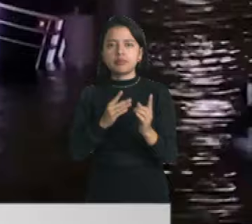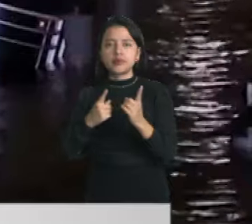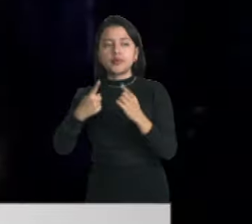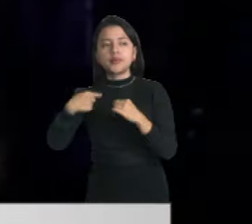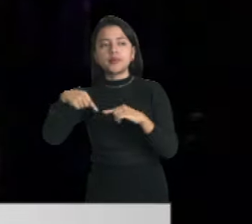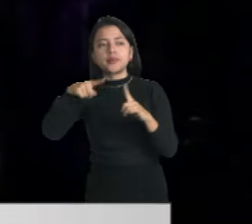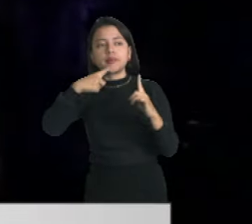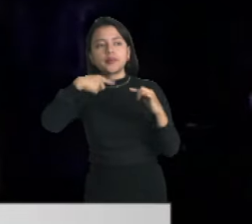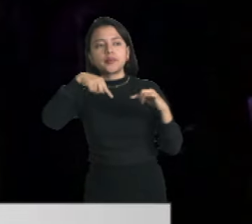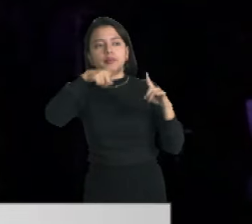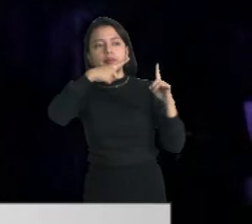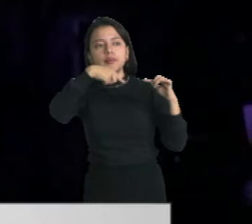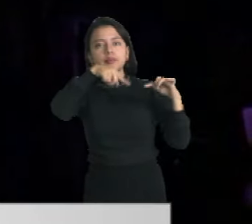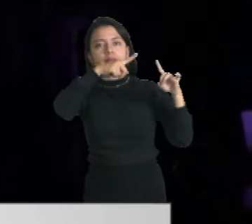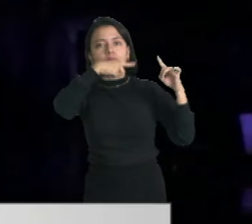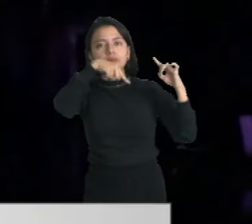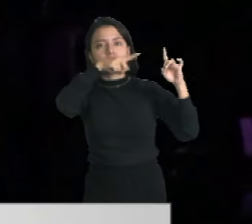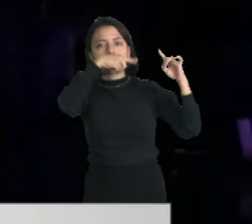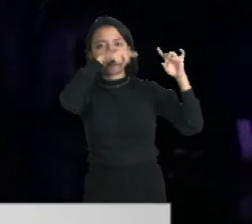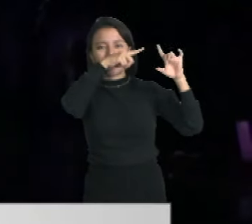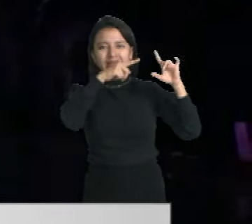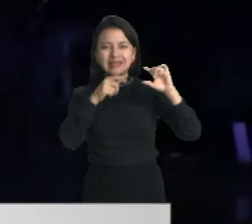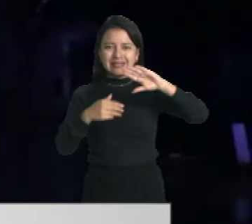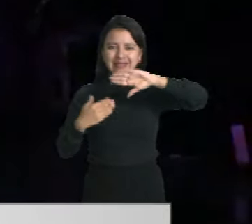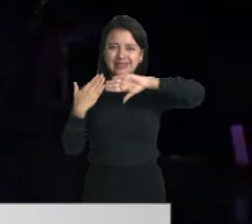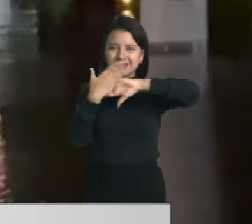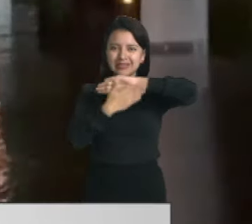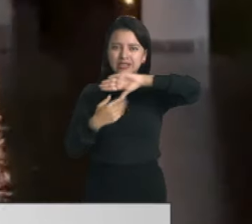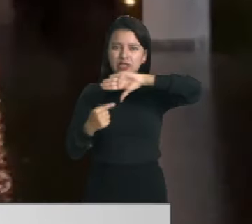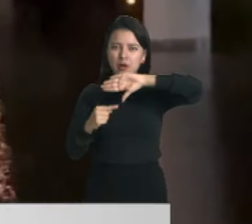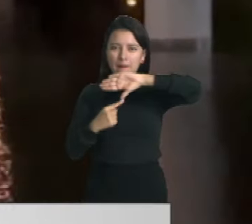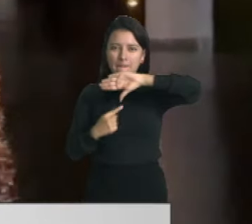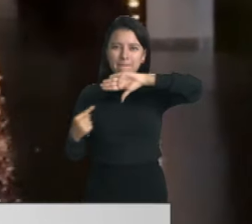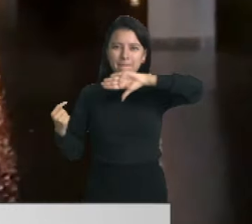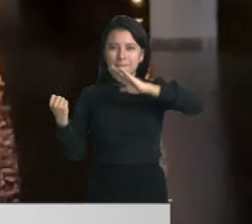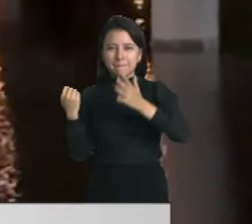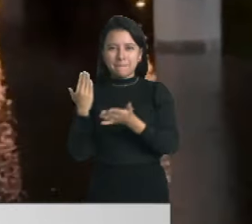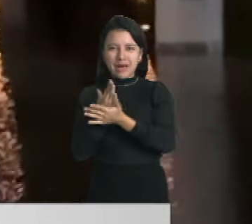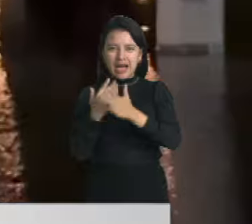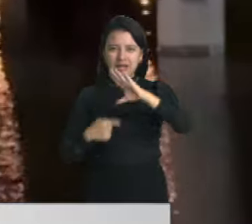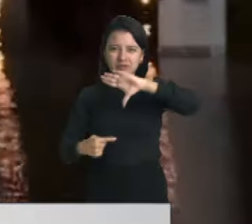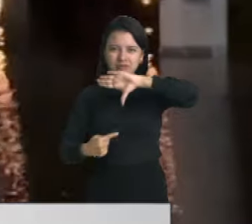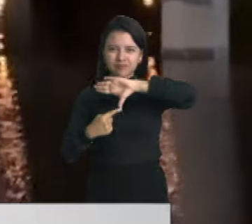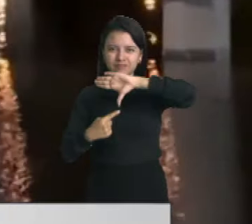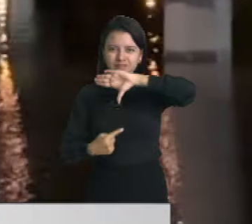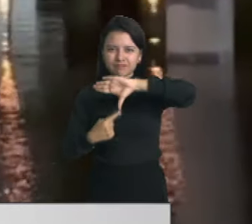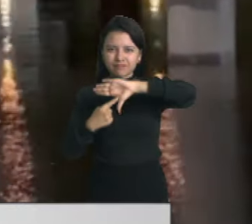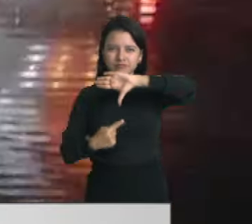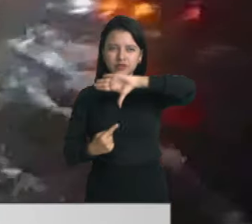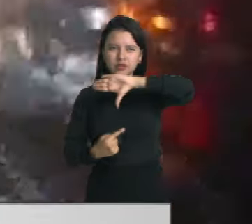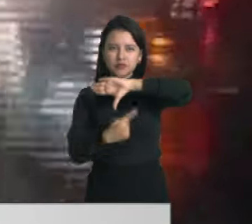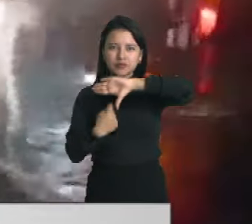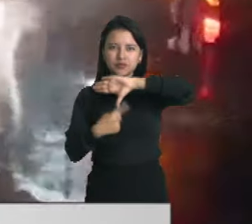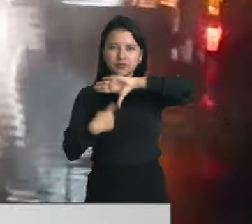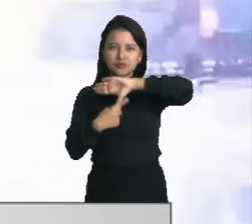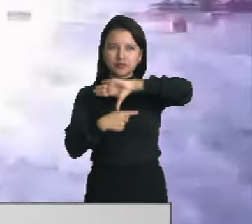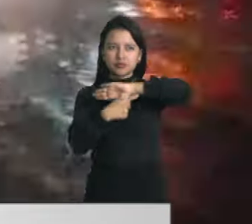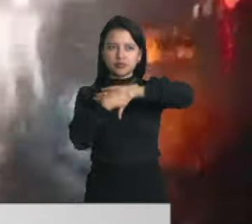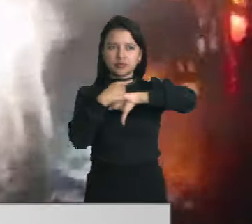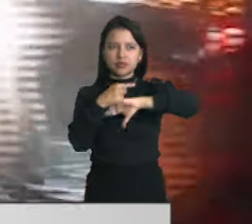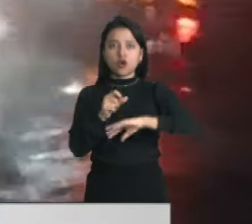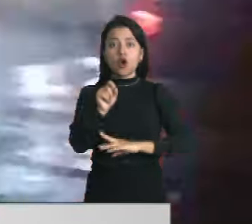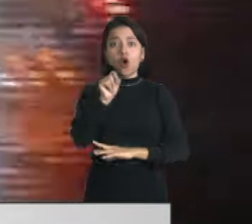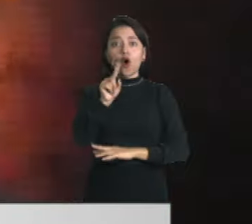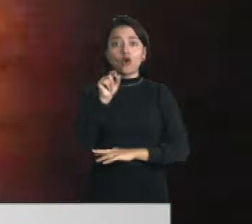hacia el interior del estado de Georgia después de haber tocado tierra el pasado jueves por la noche en Florida, donde dejó al menos